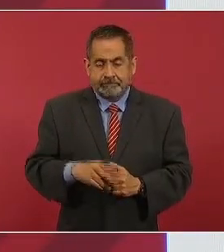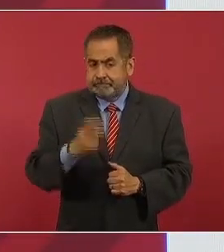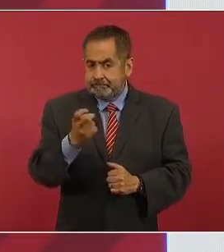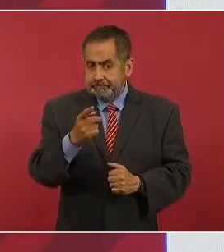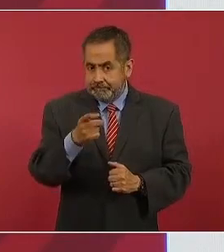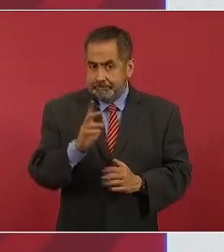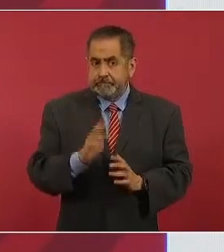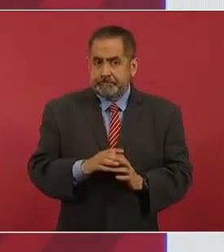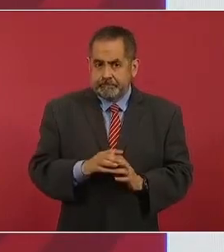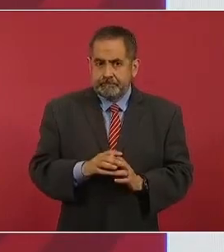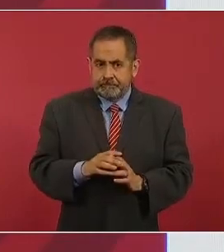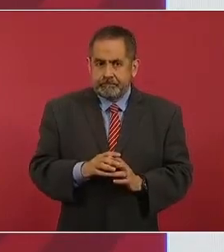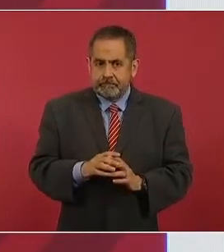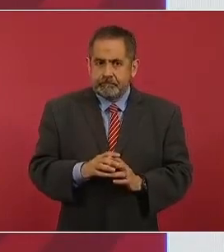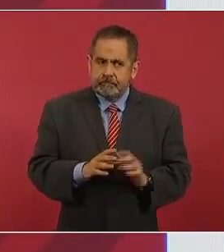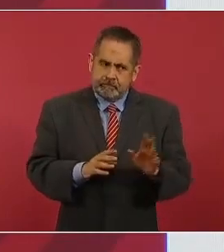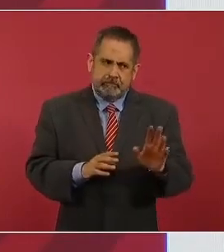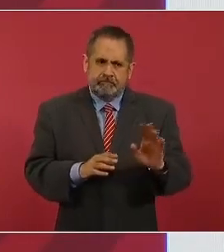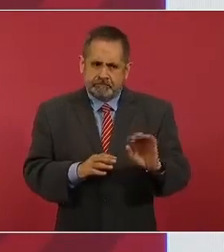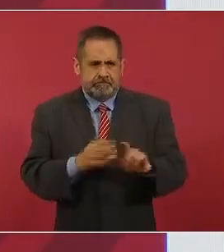Entonces, sí, libertad,